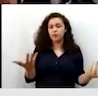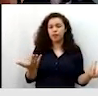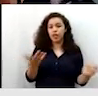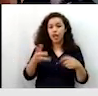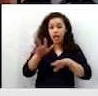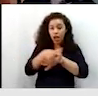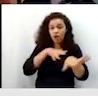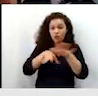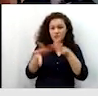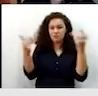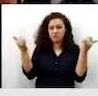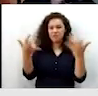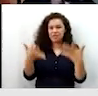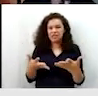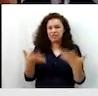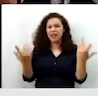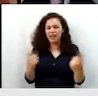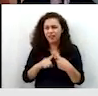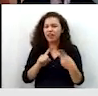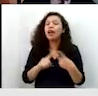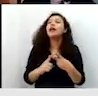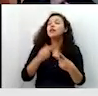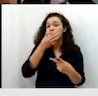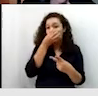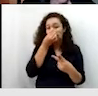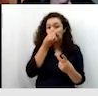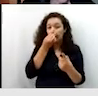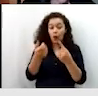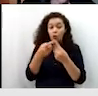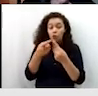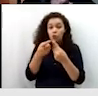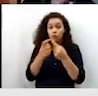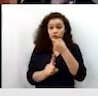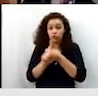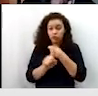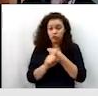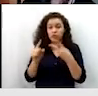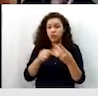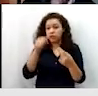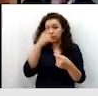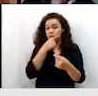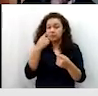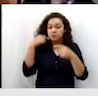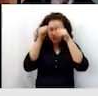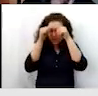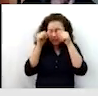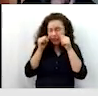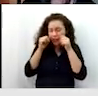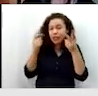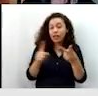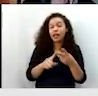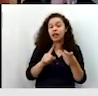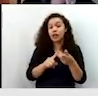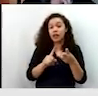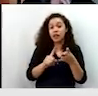también, problemas de las uñitas, la ceguera como tal, trastornos del